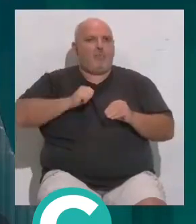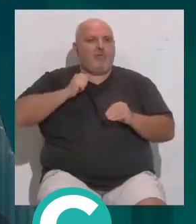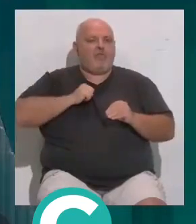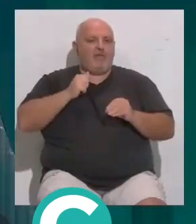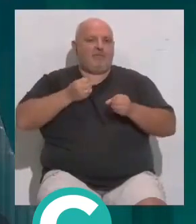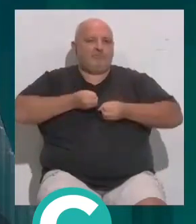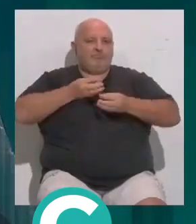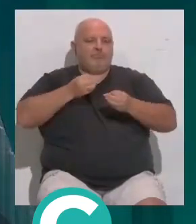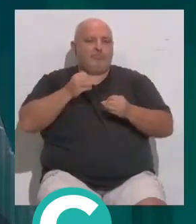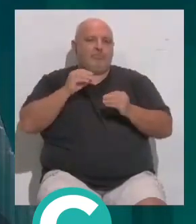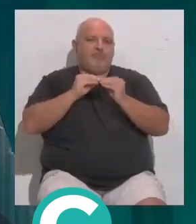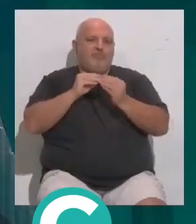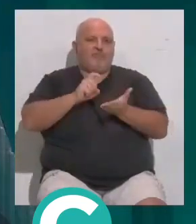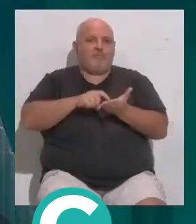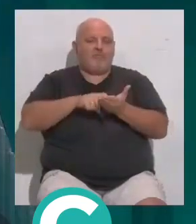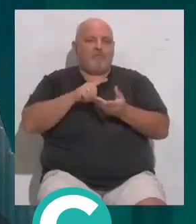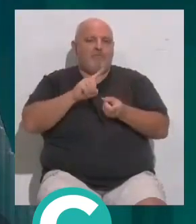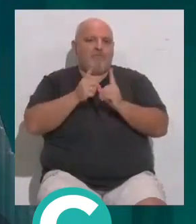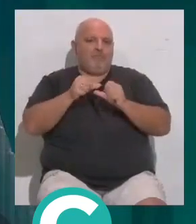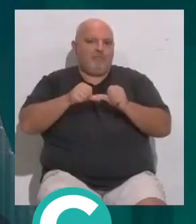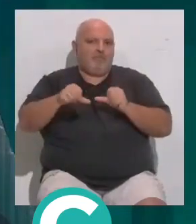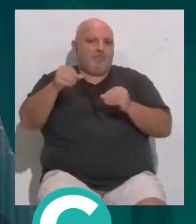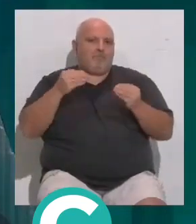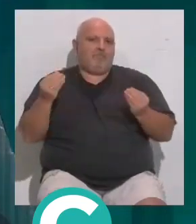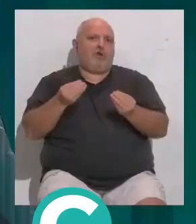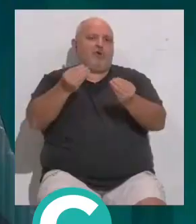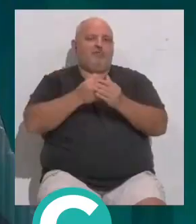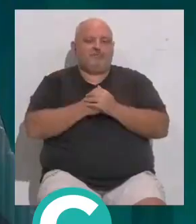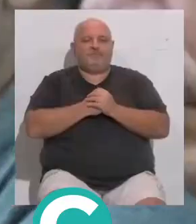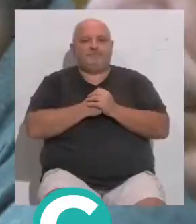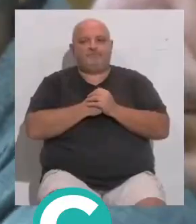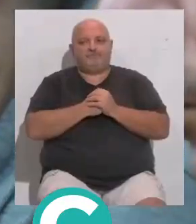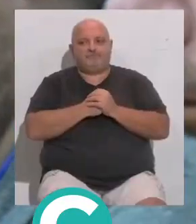también buscar fórmulas de cara a su fortalecimiento.